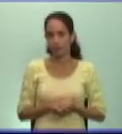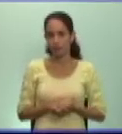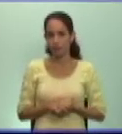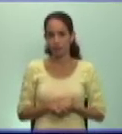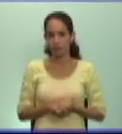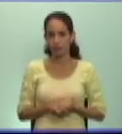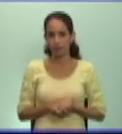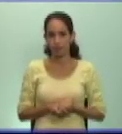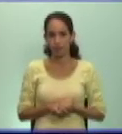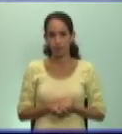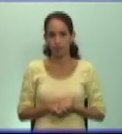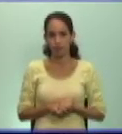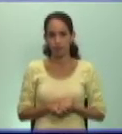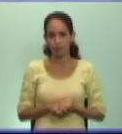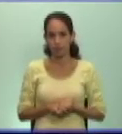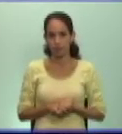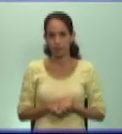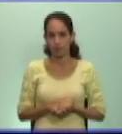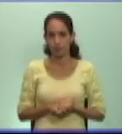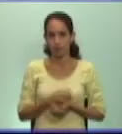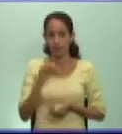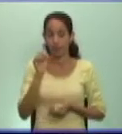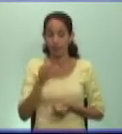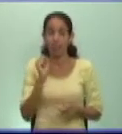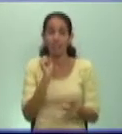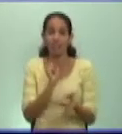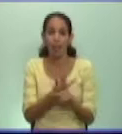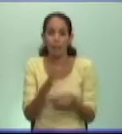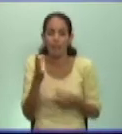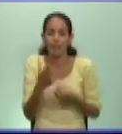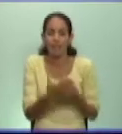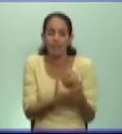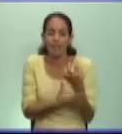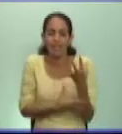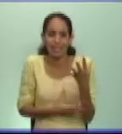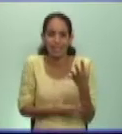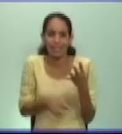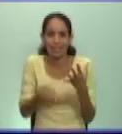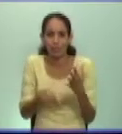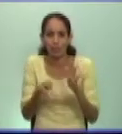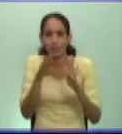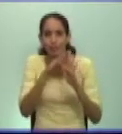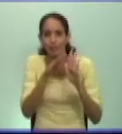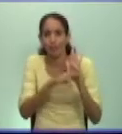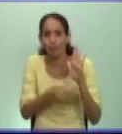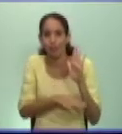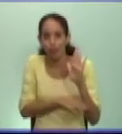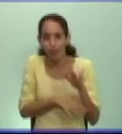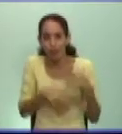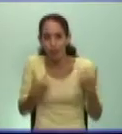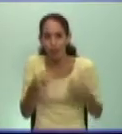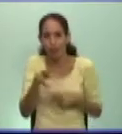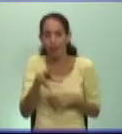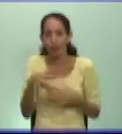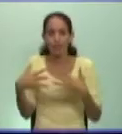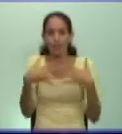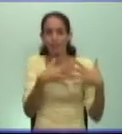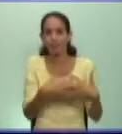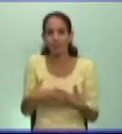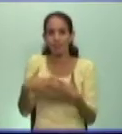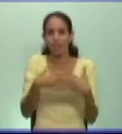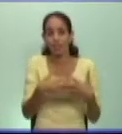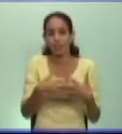programas norteamericanos, hay un renacimiento, un reforzamiento de la industria bélica norteamericana, que es el gran